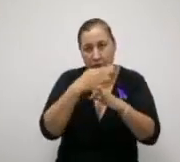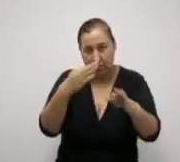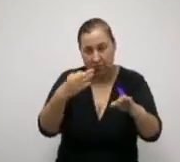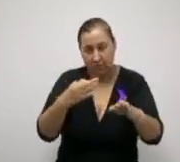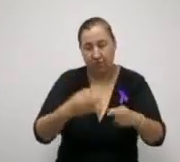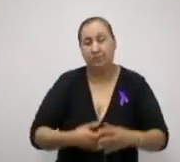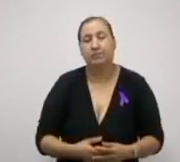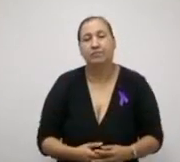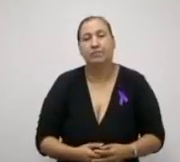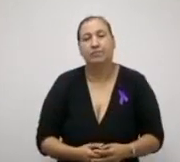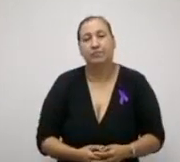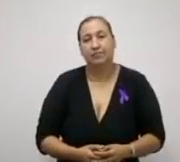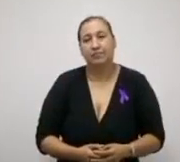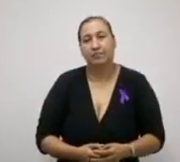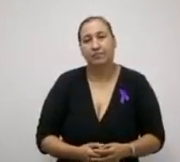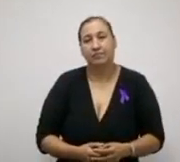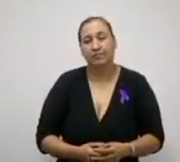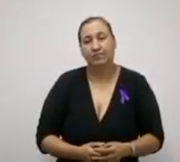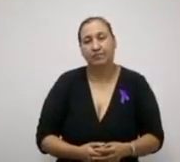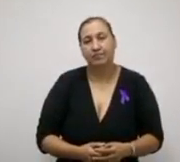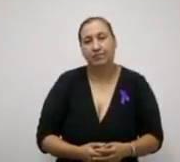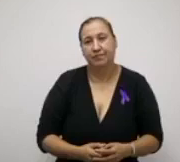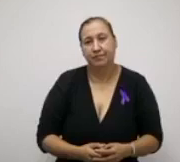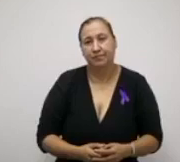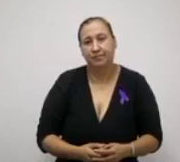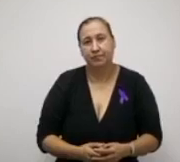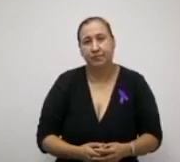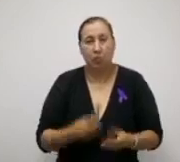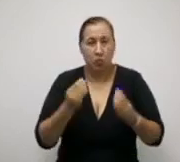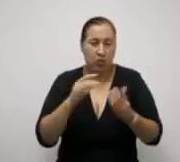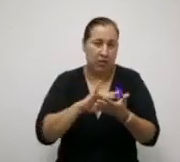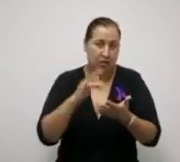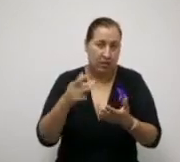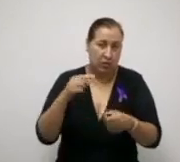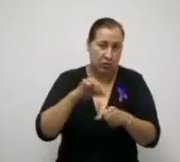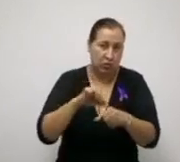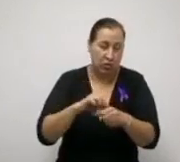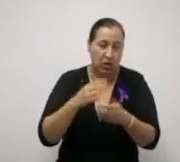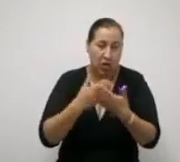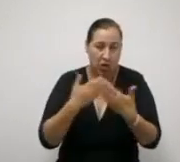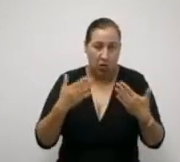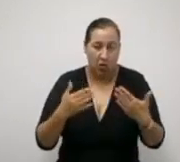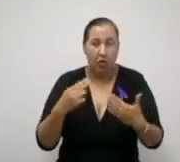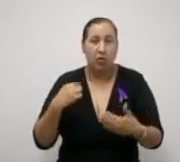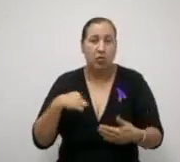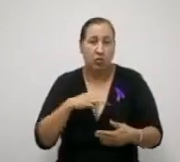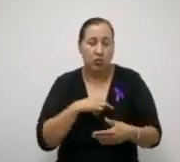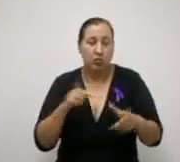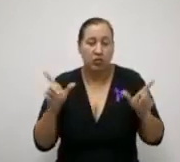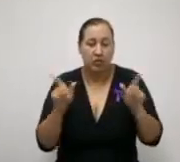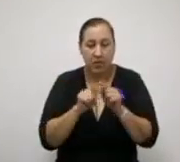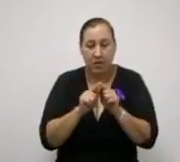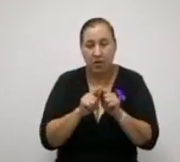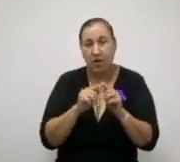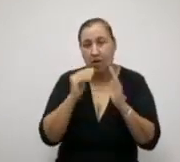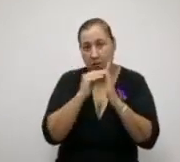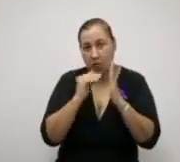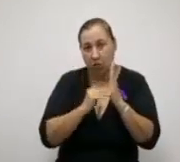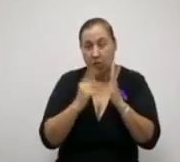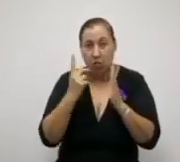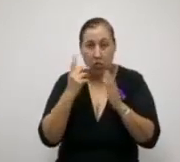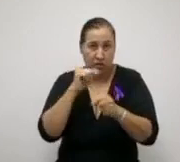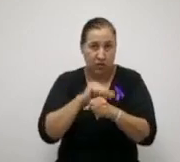respuestas. Muchas gracias, doctora. Muchas gracias, doctor. De esta manera es como finalizamos el reporte de este corte